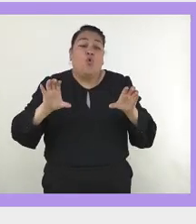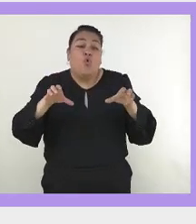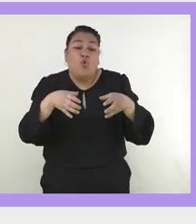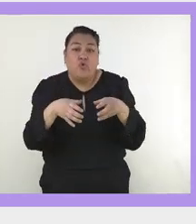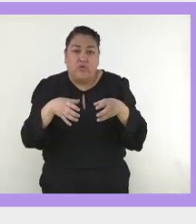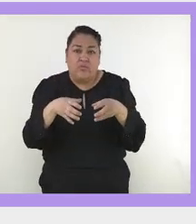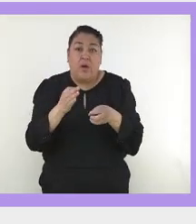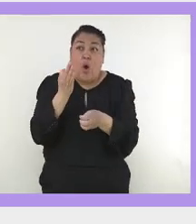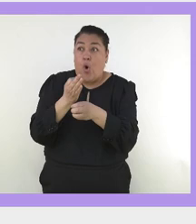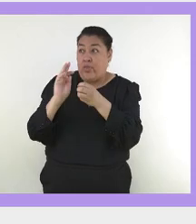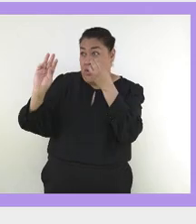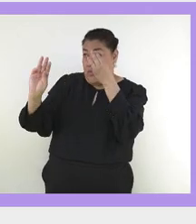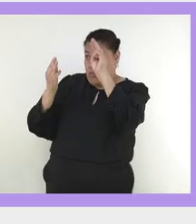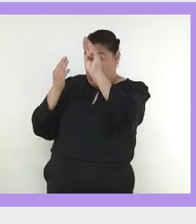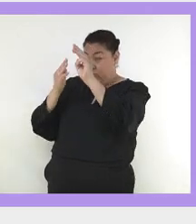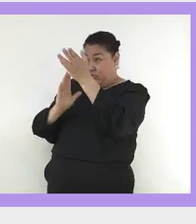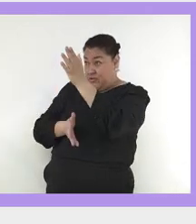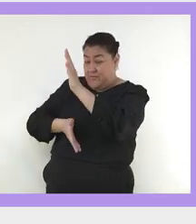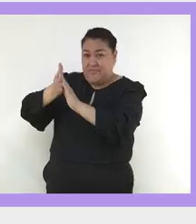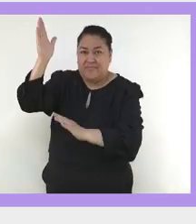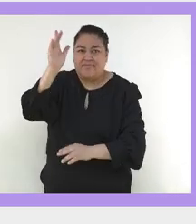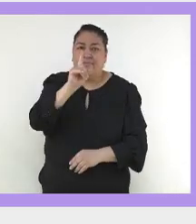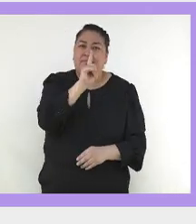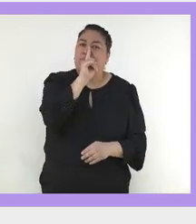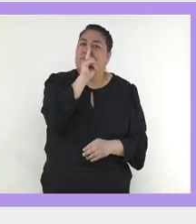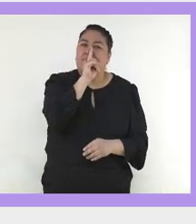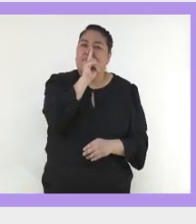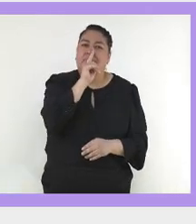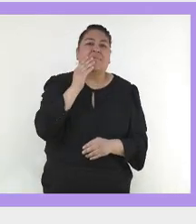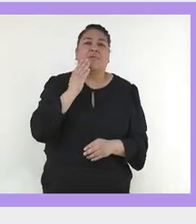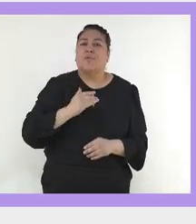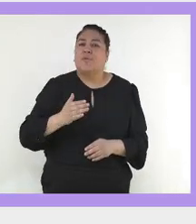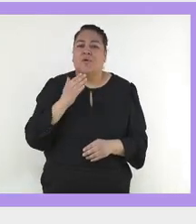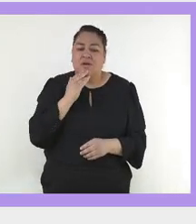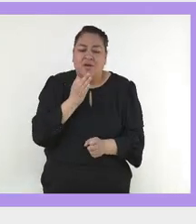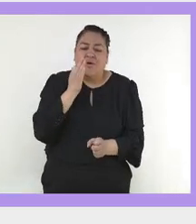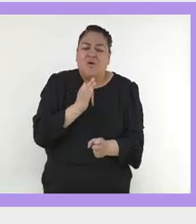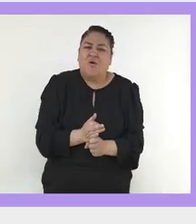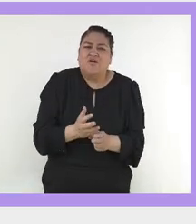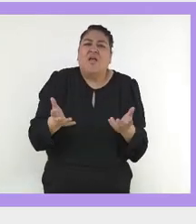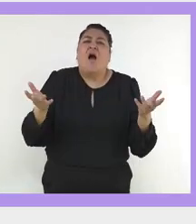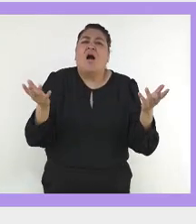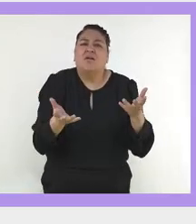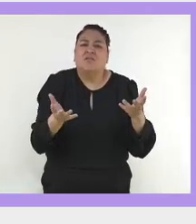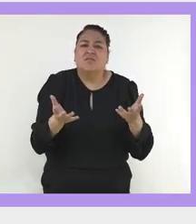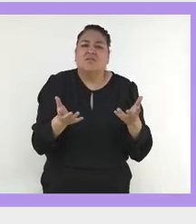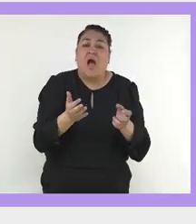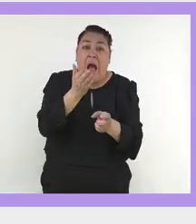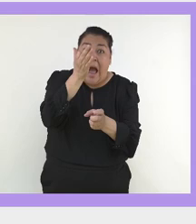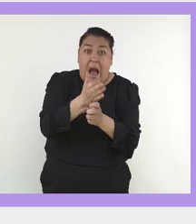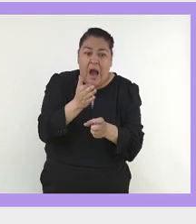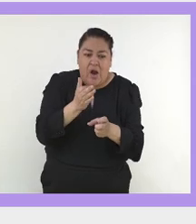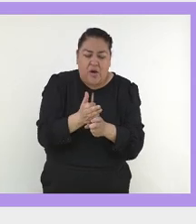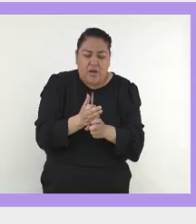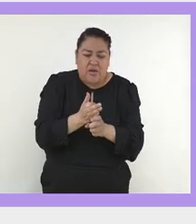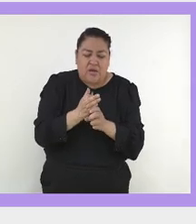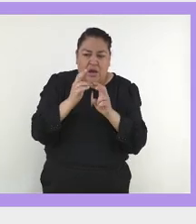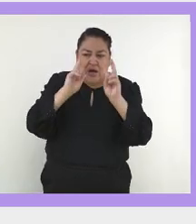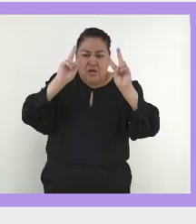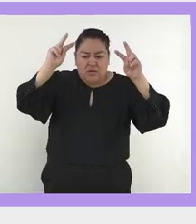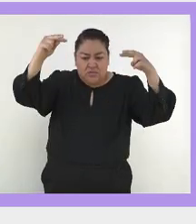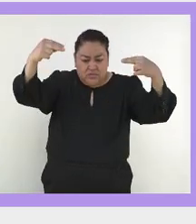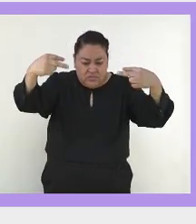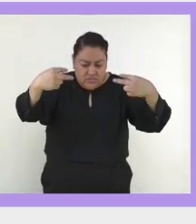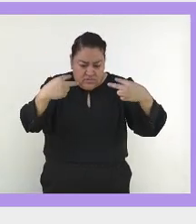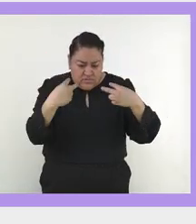en el mundial y creo que en el proceso en el que estamos hoy en día es de de una autocrítica una autorreflexión de decir